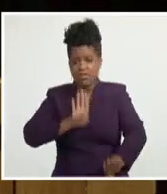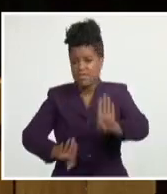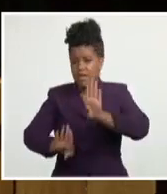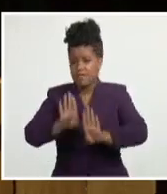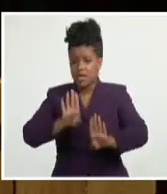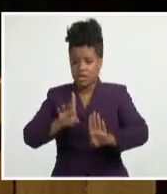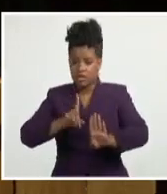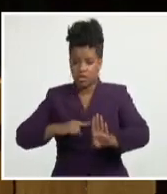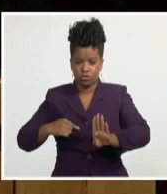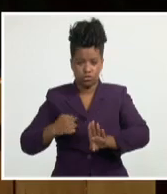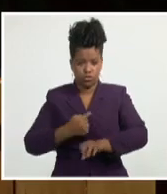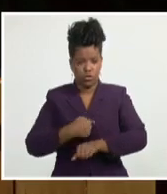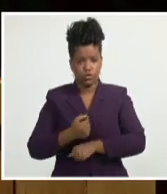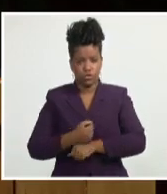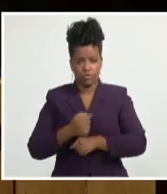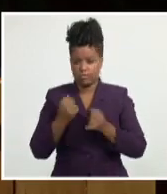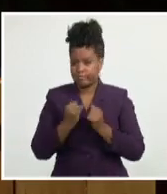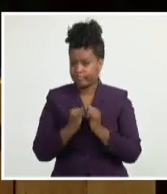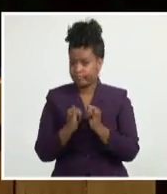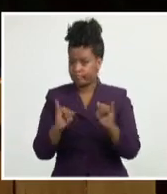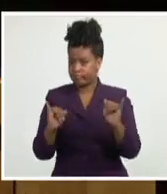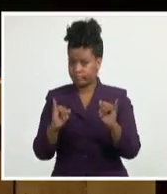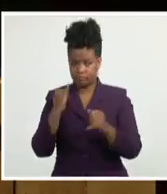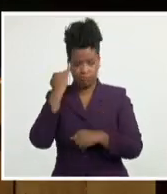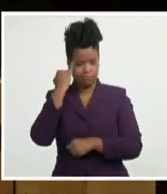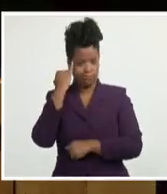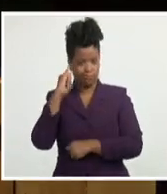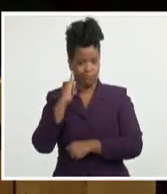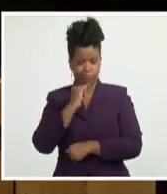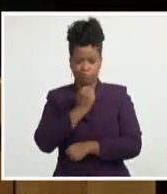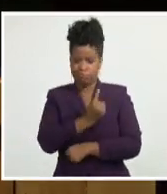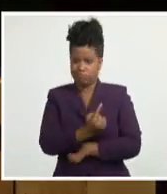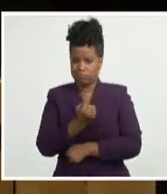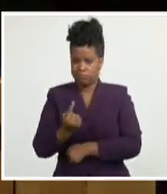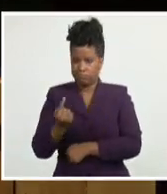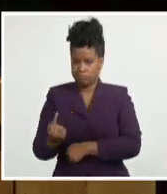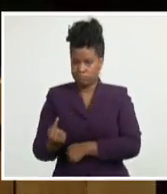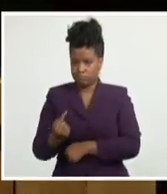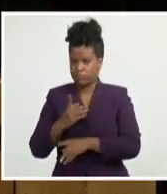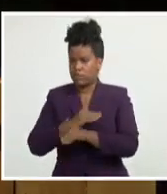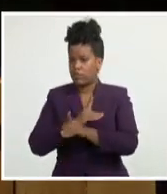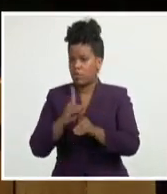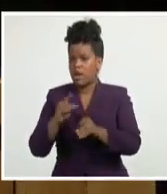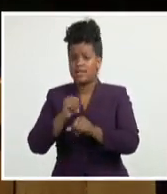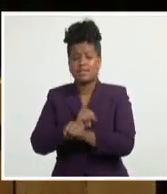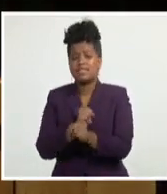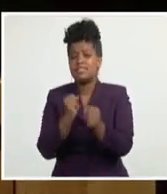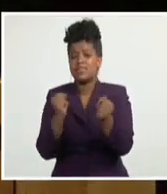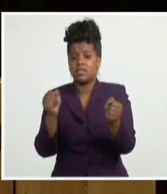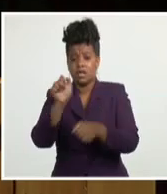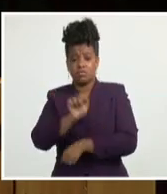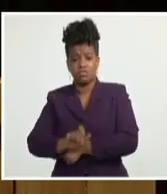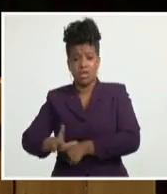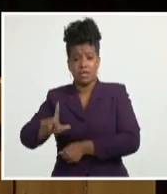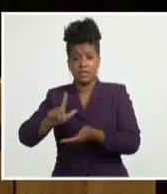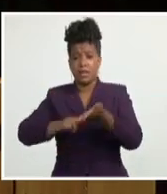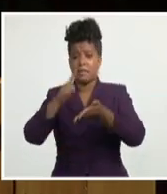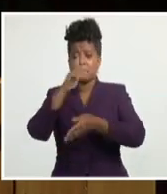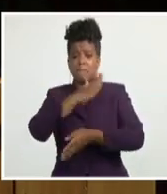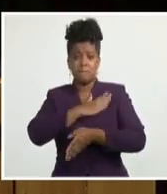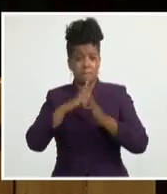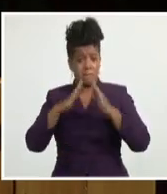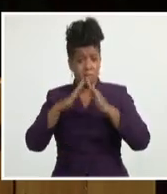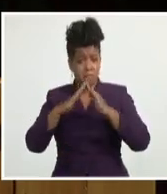esencias, la independencia, la soberanía, la democracia socialista, la paz, la eficiencia